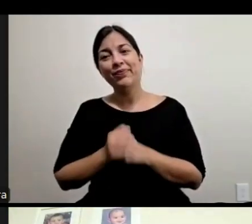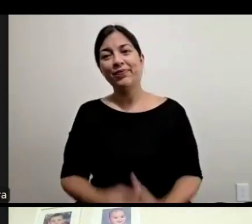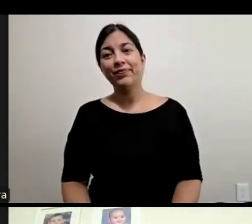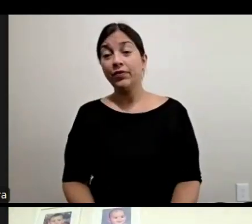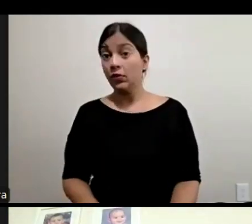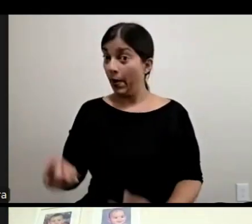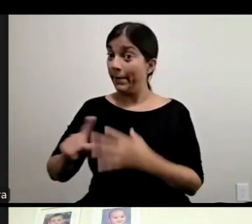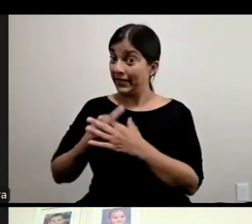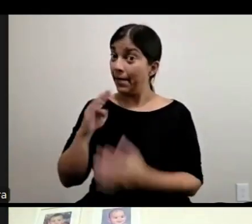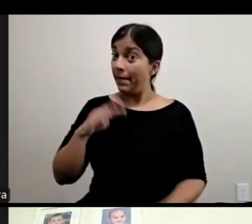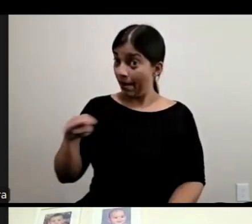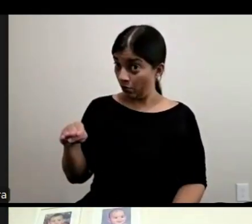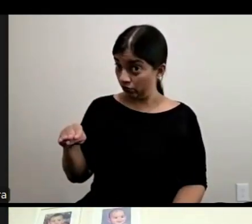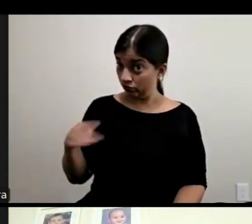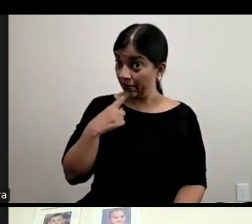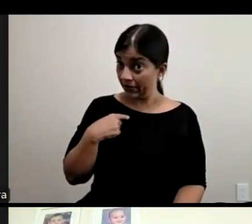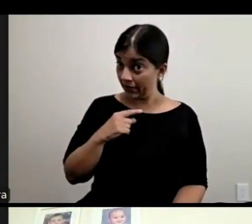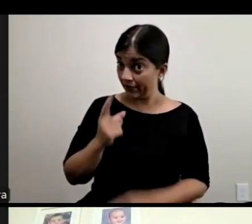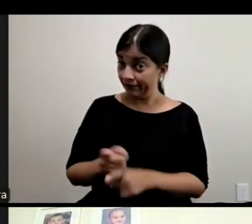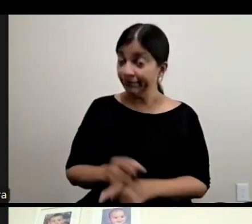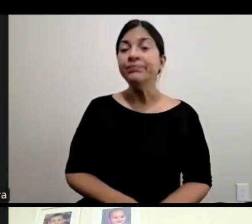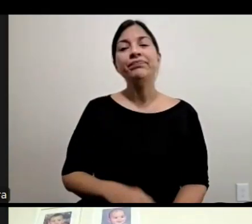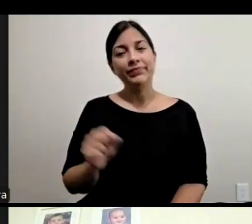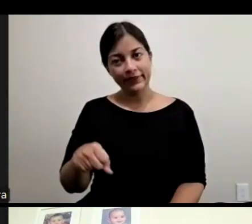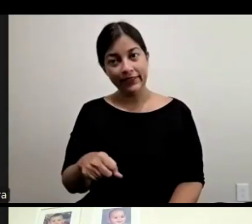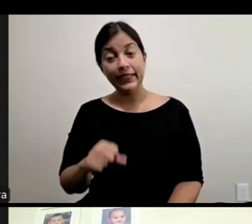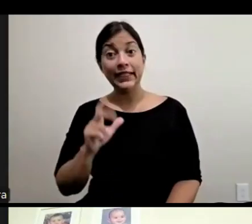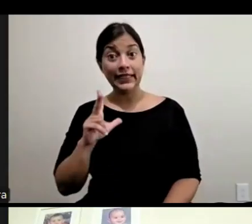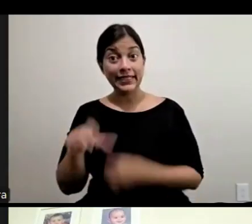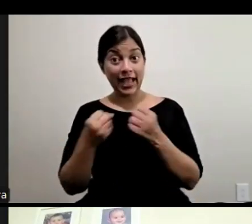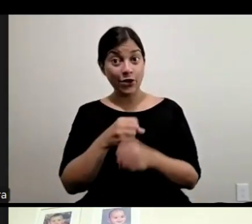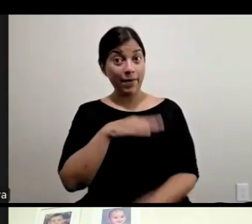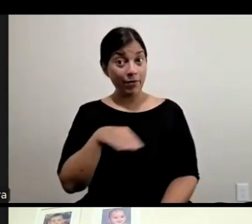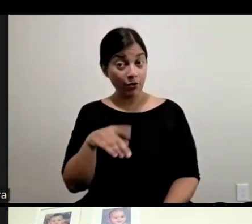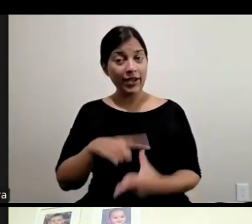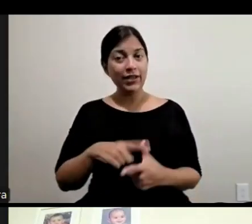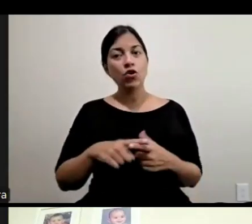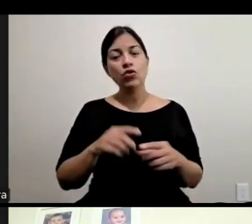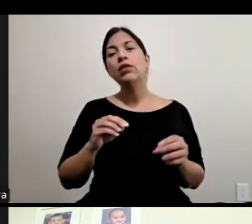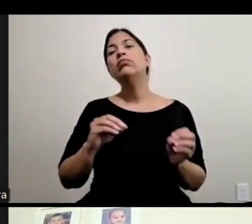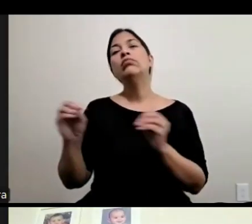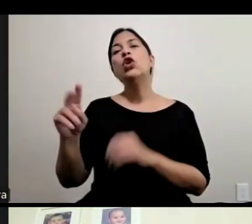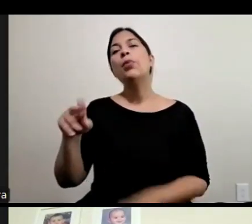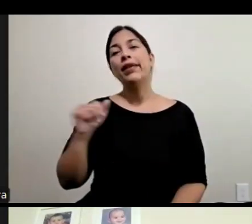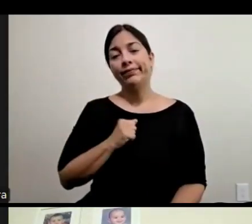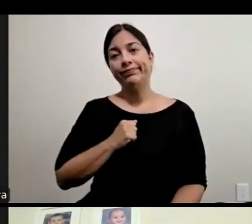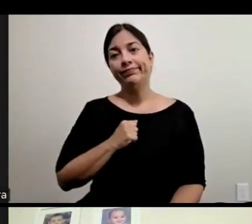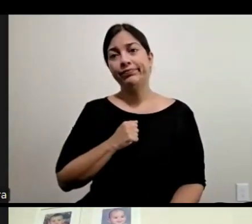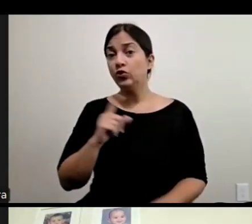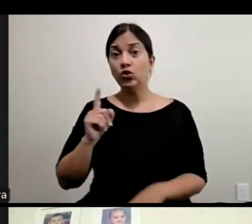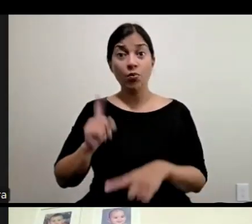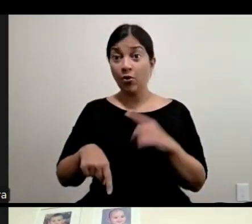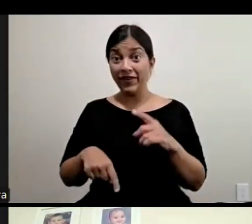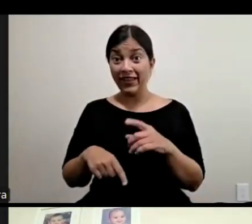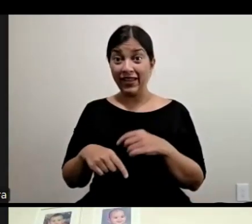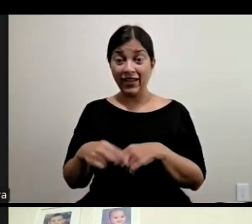en Bayamón, me dijiste, ¿no? Exacto. Estuve 3 años en Bayamón y luego me fui a Río Piedra. Porque tú no puedes terminar en humanidades en Bayamón, porque es